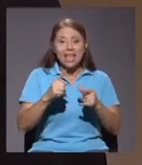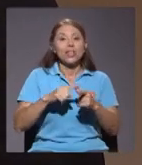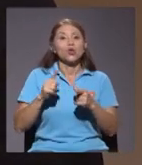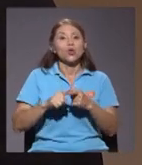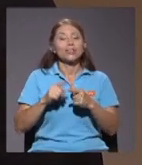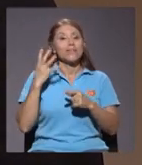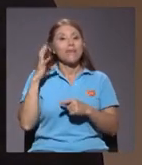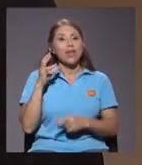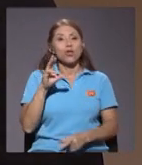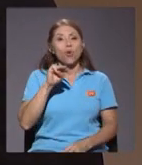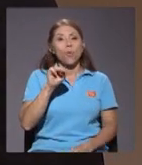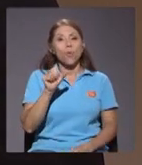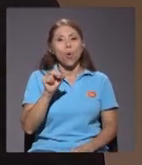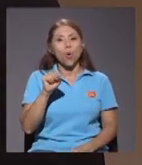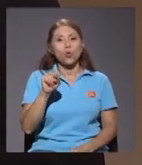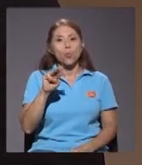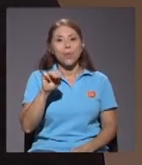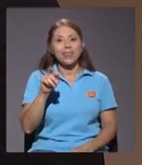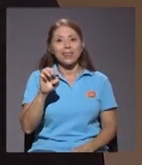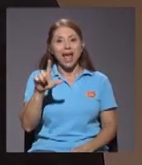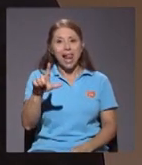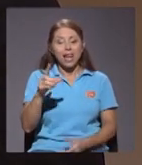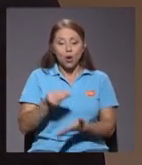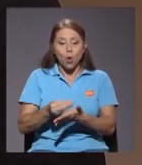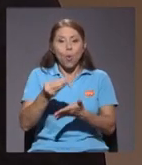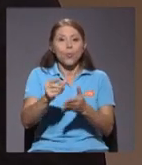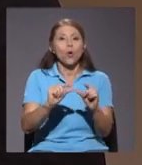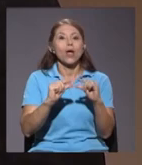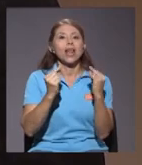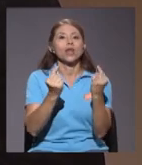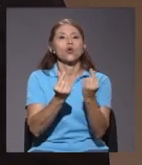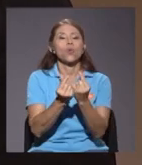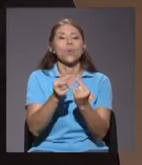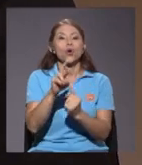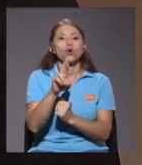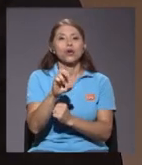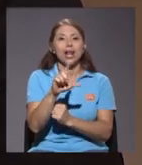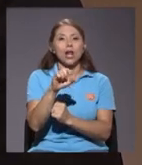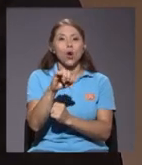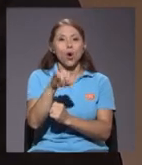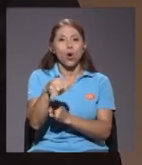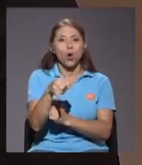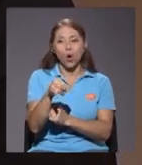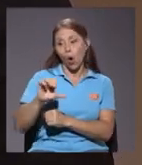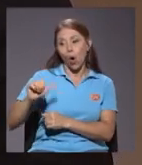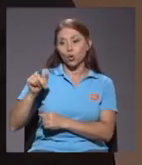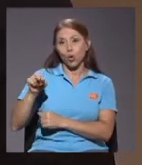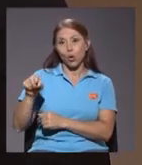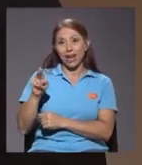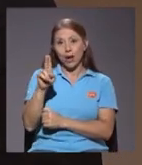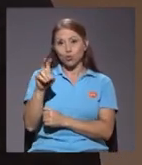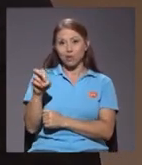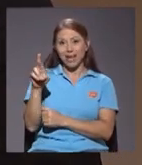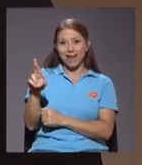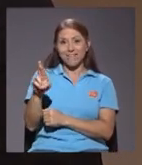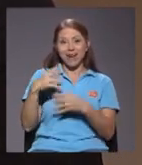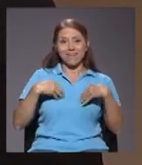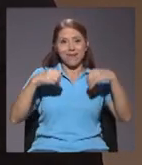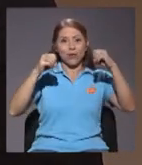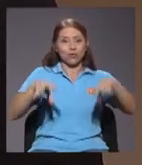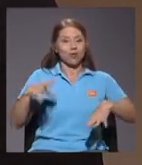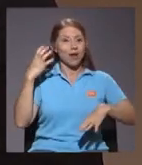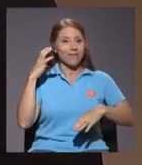el grupo reloj y entonces un colega también de la uc de mario alfaro renunció a la radio